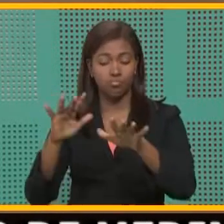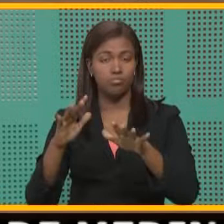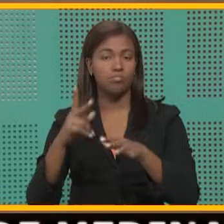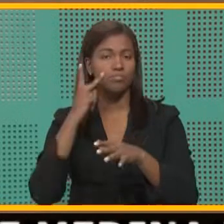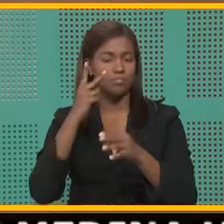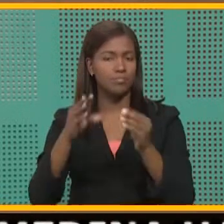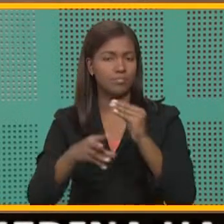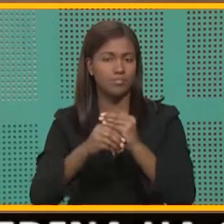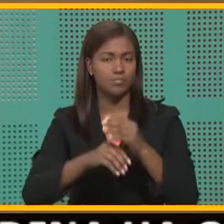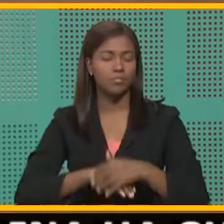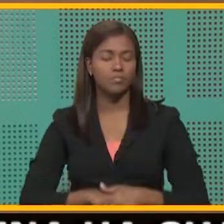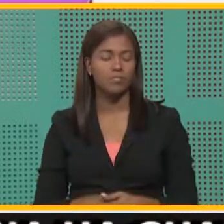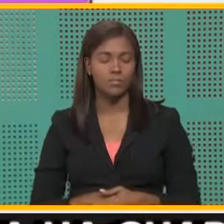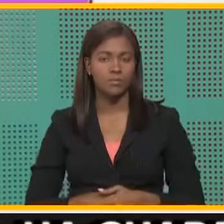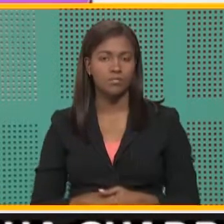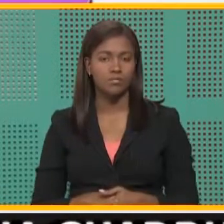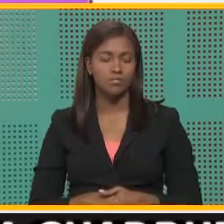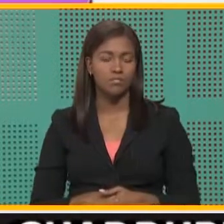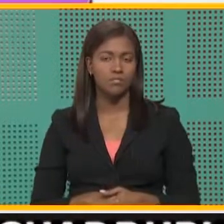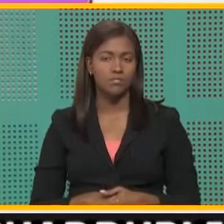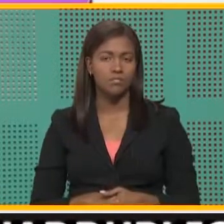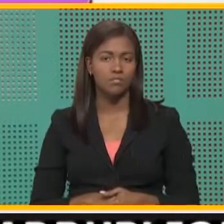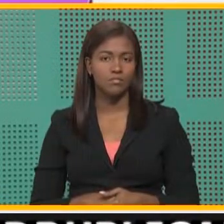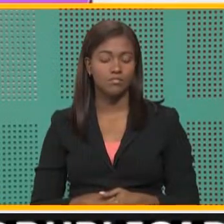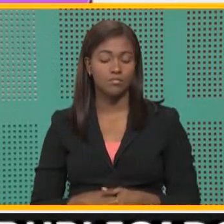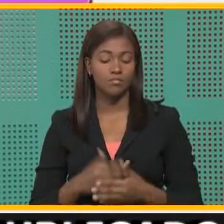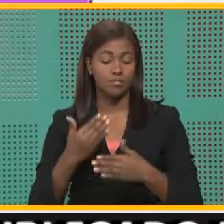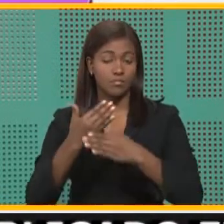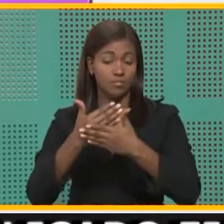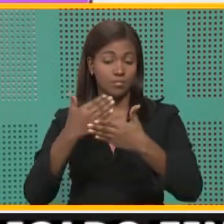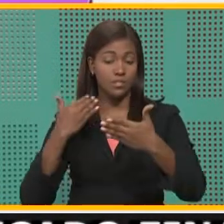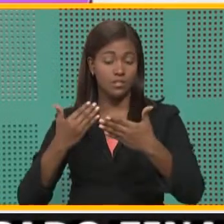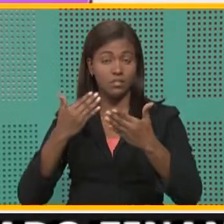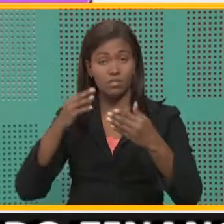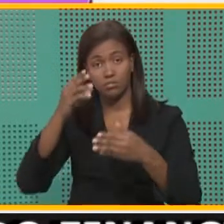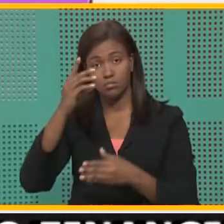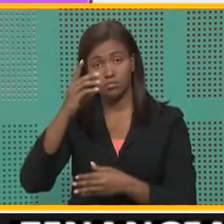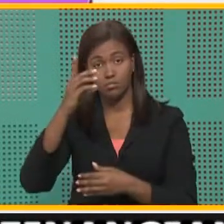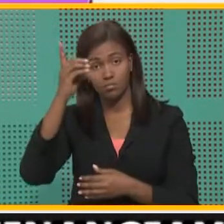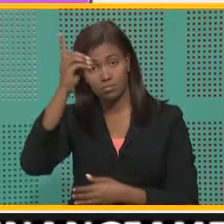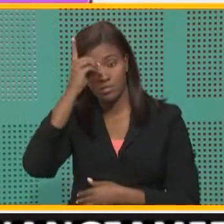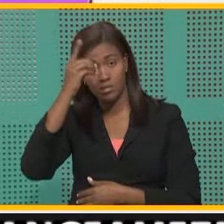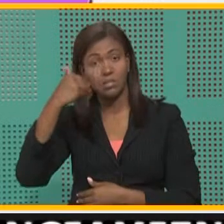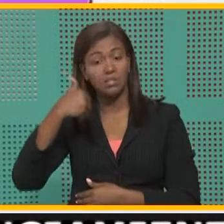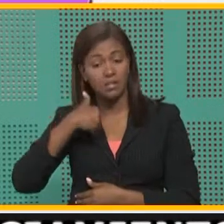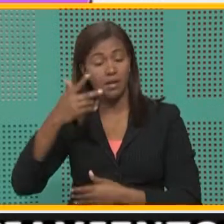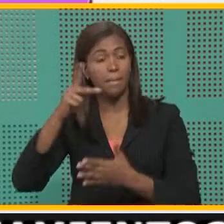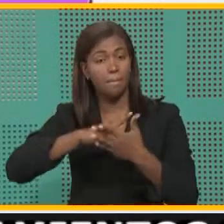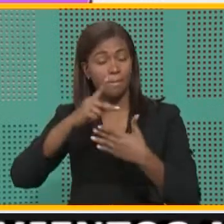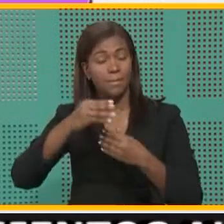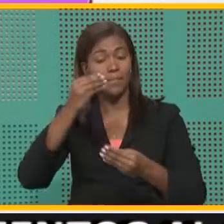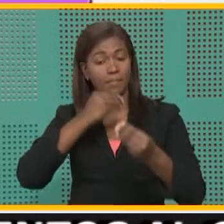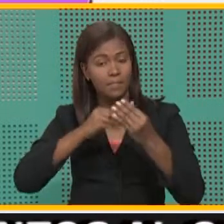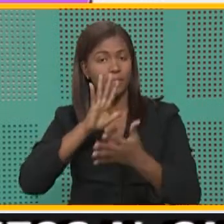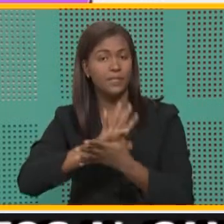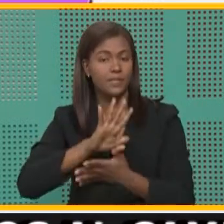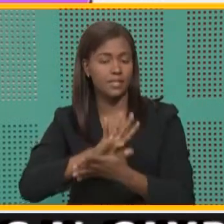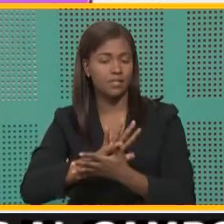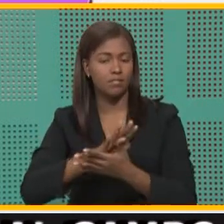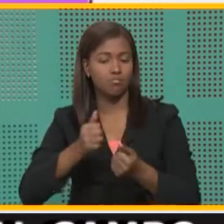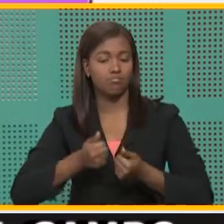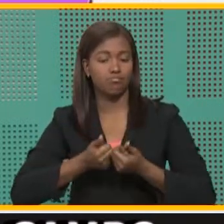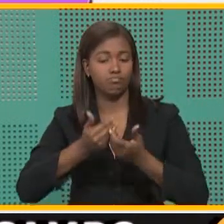más. Anteriormente, antes de Danilo Medina, existía el programa de desayuno escolar. Sí, claro. Se